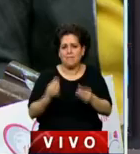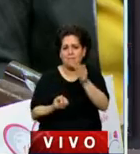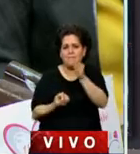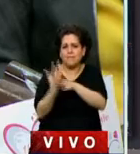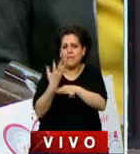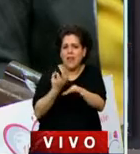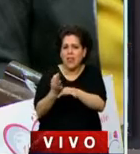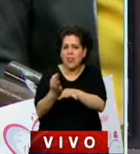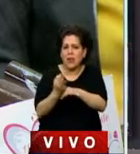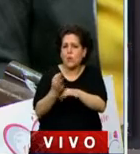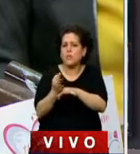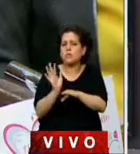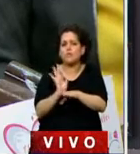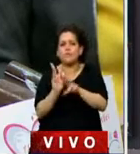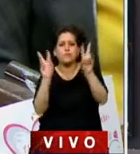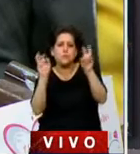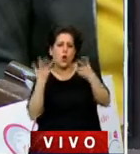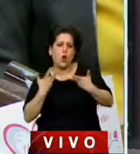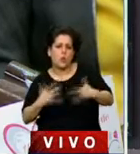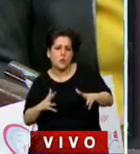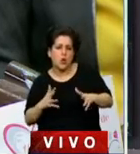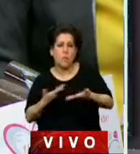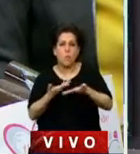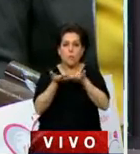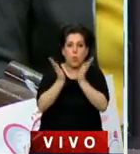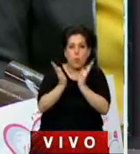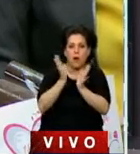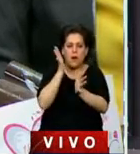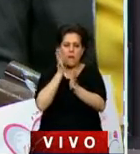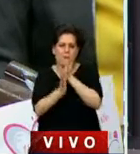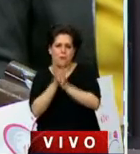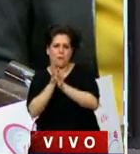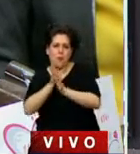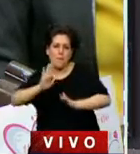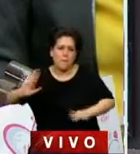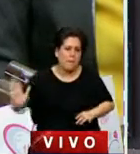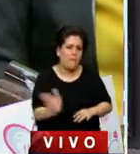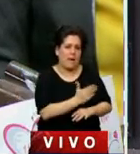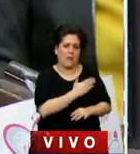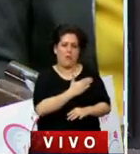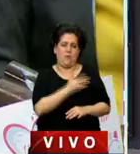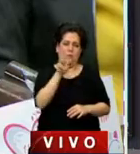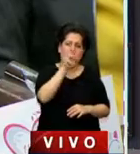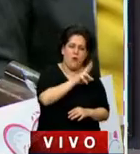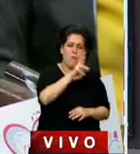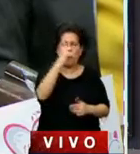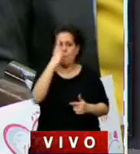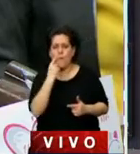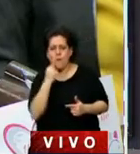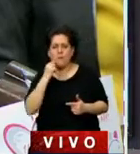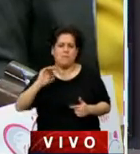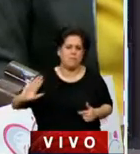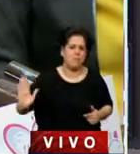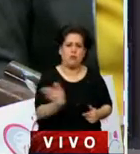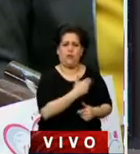¿no? Creo que es importante y fundamental tener en claro los recursos que va a contar